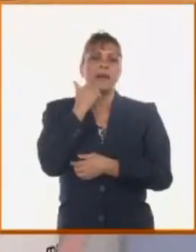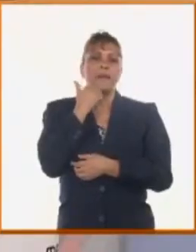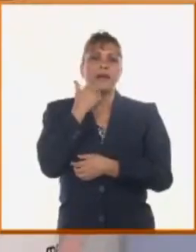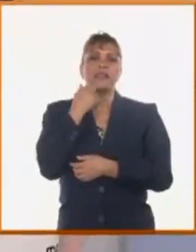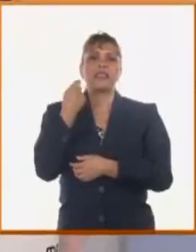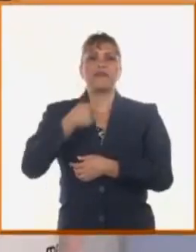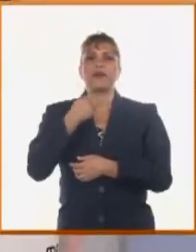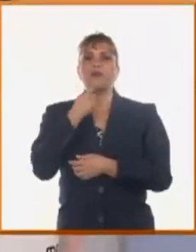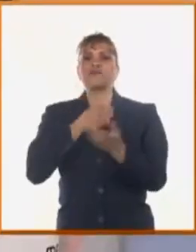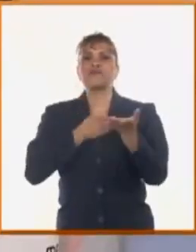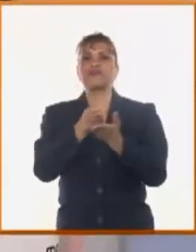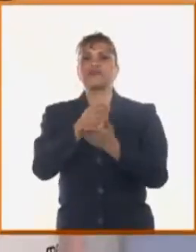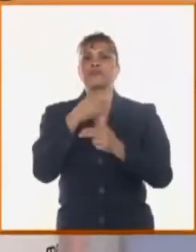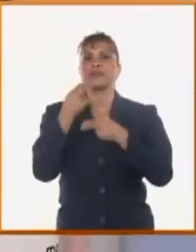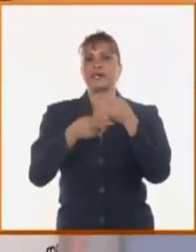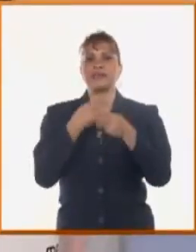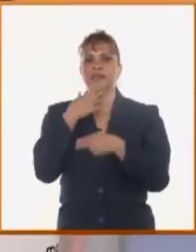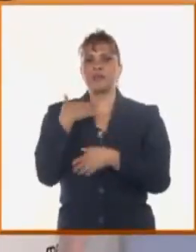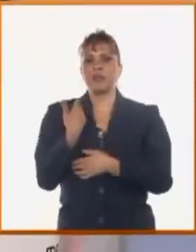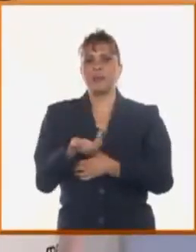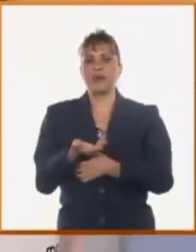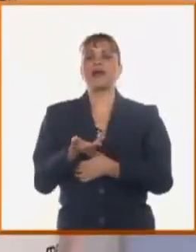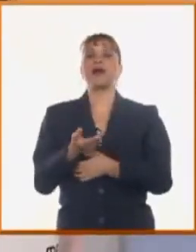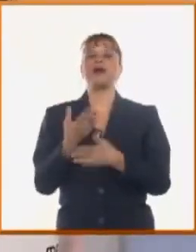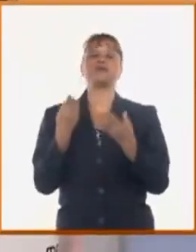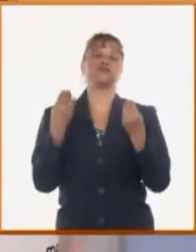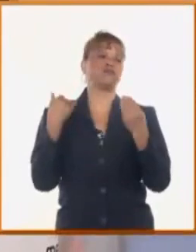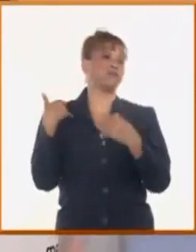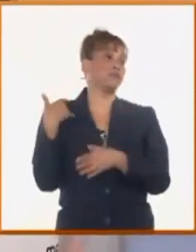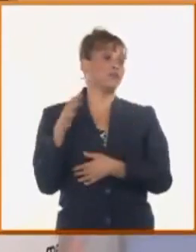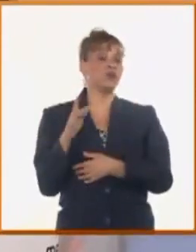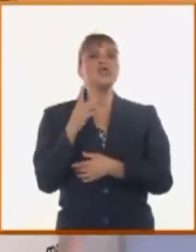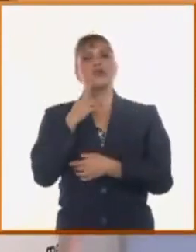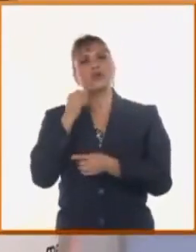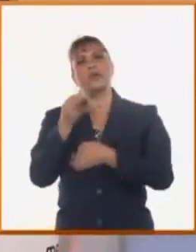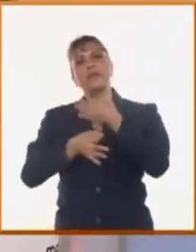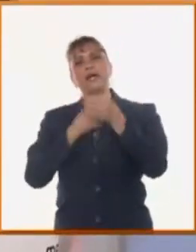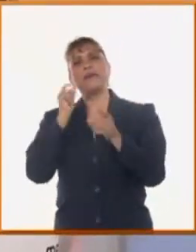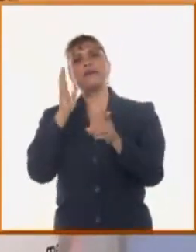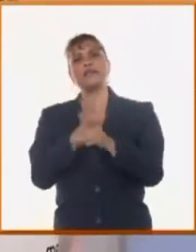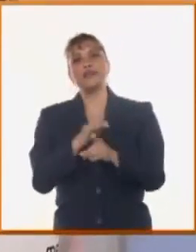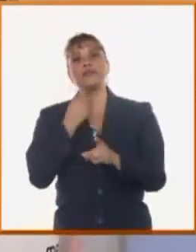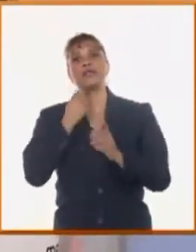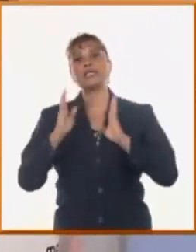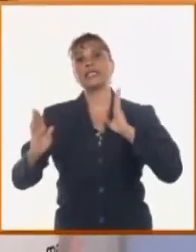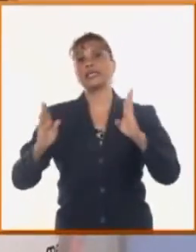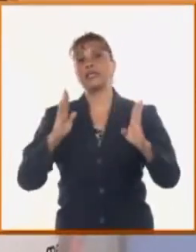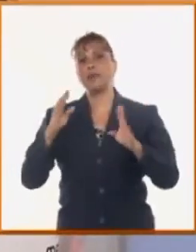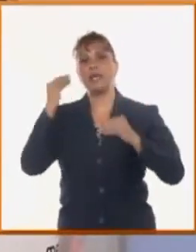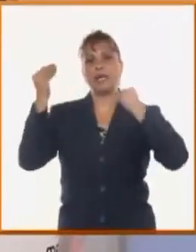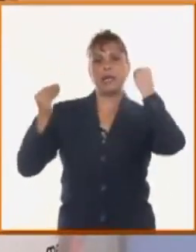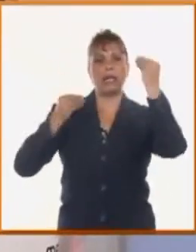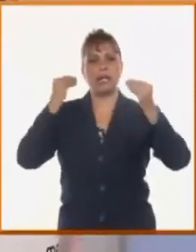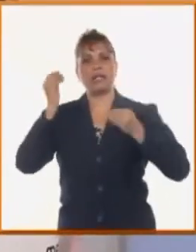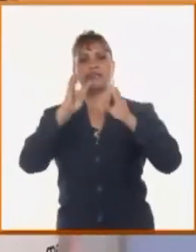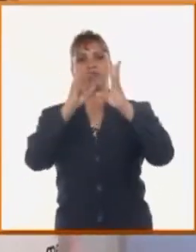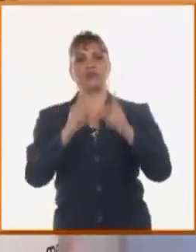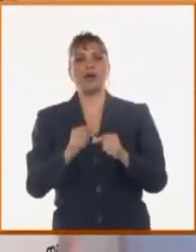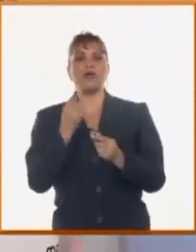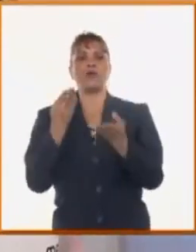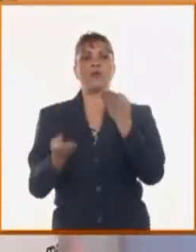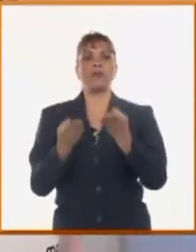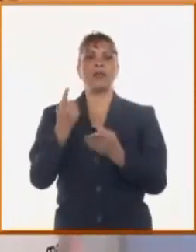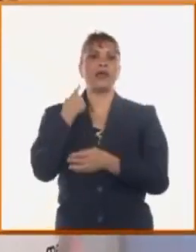Muchísimo. Yo creo que, yo mencionaba al principio que esta ha sido la semana de analizar los resultados del año 2023 y